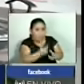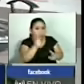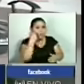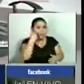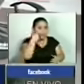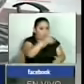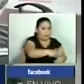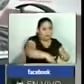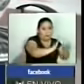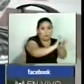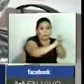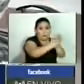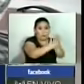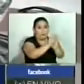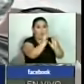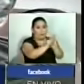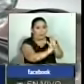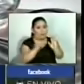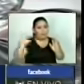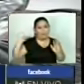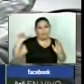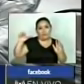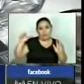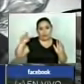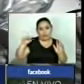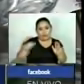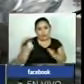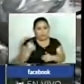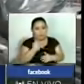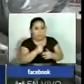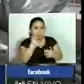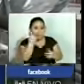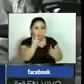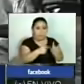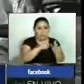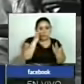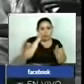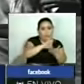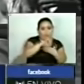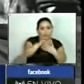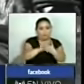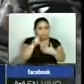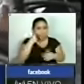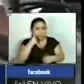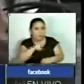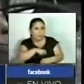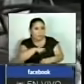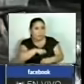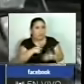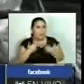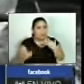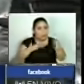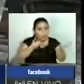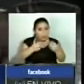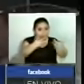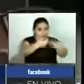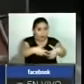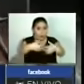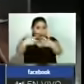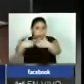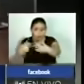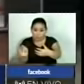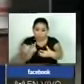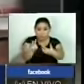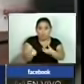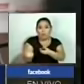Centro Internacional de Ferias y Convenciones. El comisionado para proyectos estratégicos, Luis Rodríguez, explicó que las empresas se